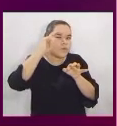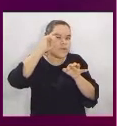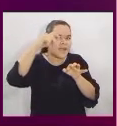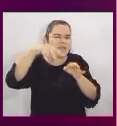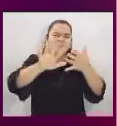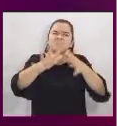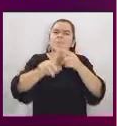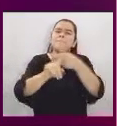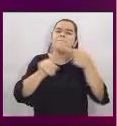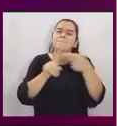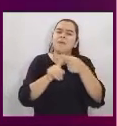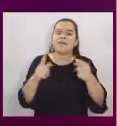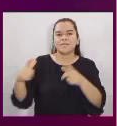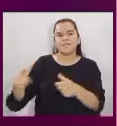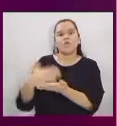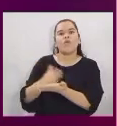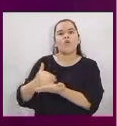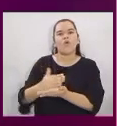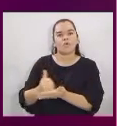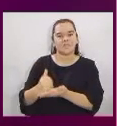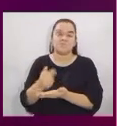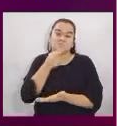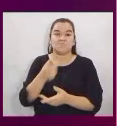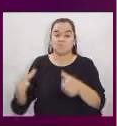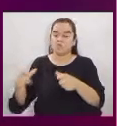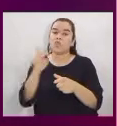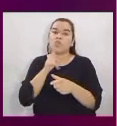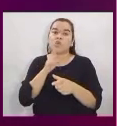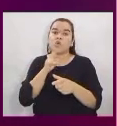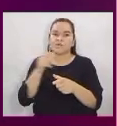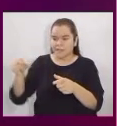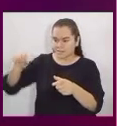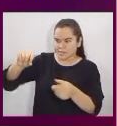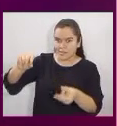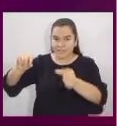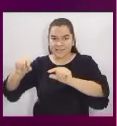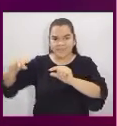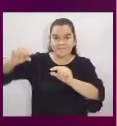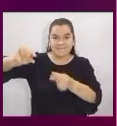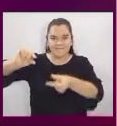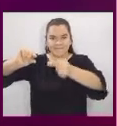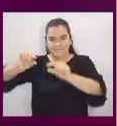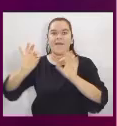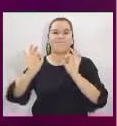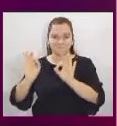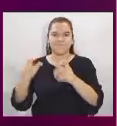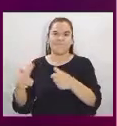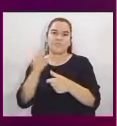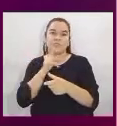la receta, hablando de cocina, como para hacer una torta, en lugar de hacer una torta, hacer